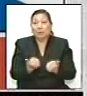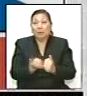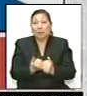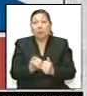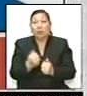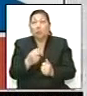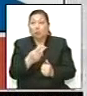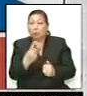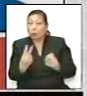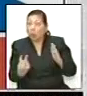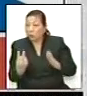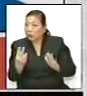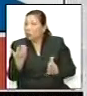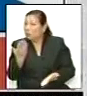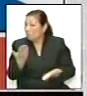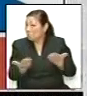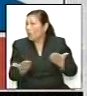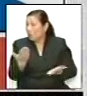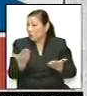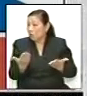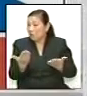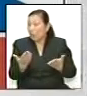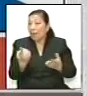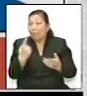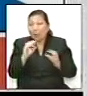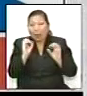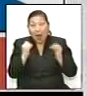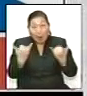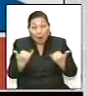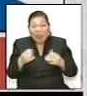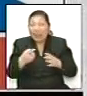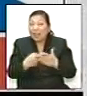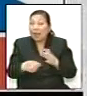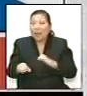decena de ellos lo que estamos haciendo ahora principalmente